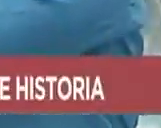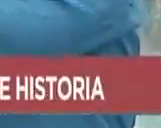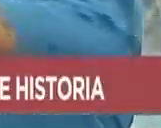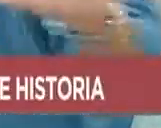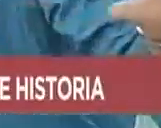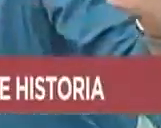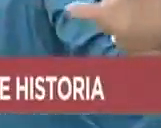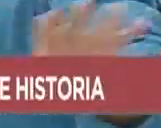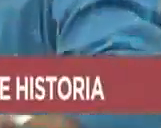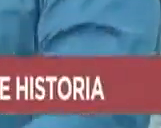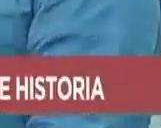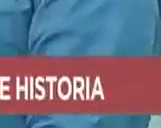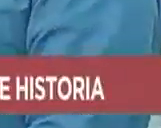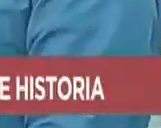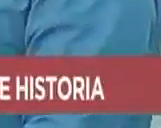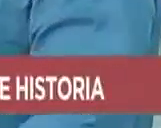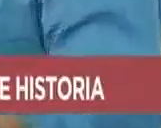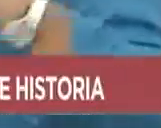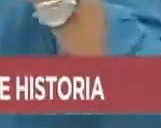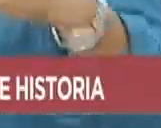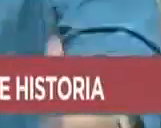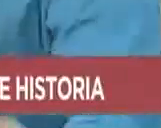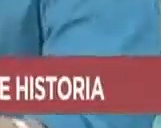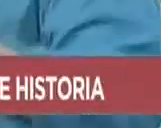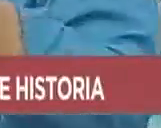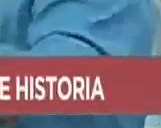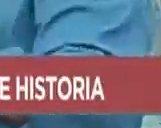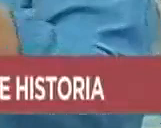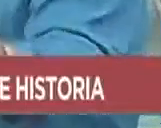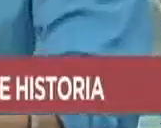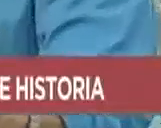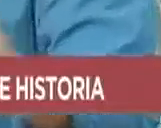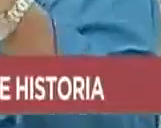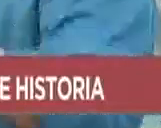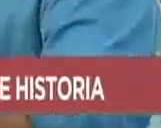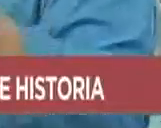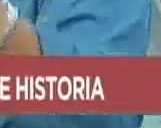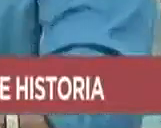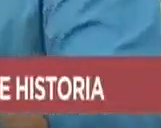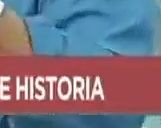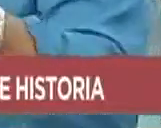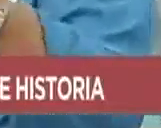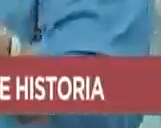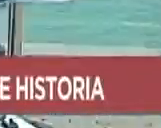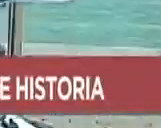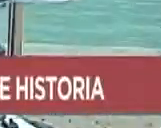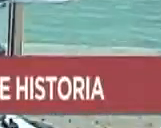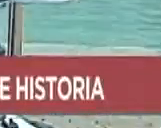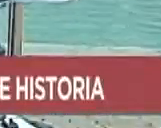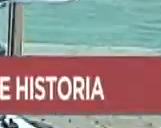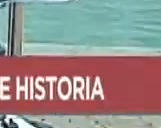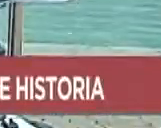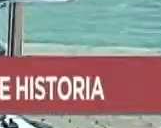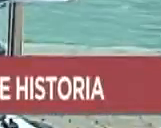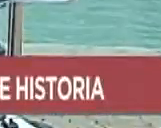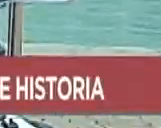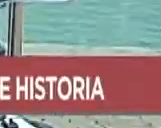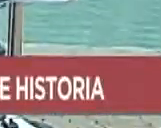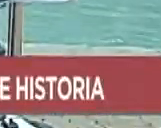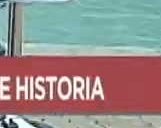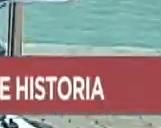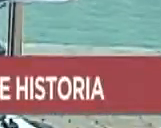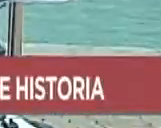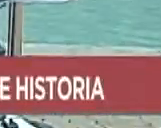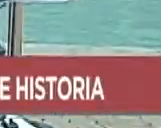una escala de horror en los medios a nivel internacional de como venezuela tumbado a la estatua de cristóbal colón y toda esta historia pero luego